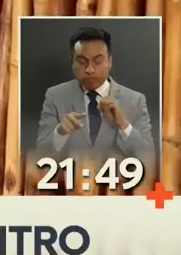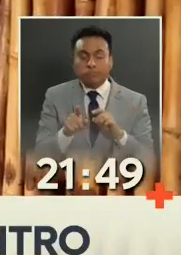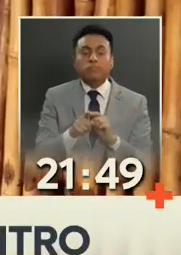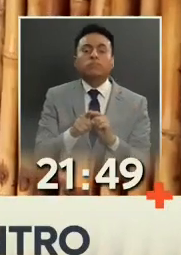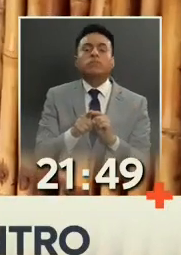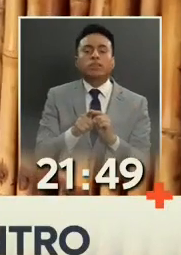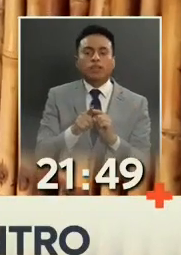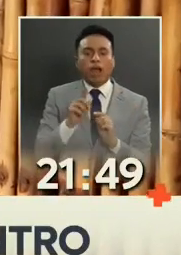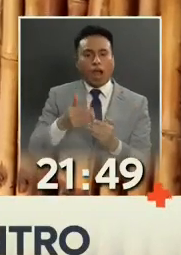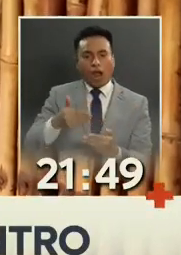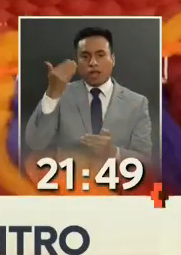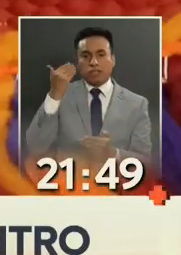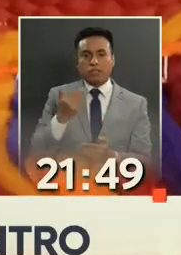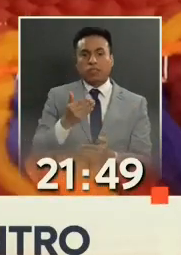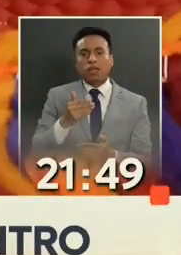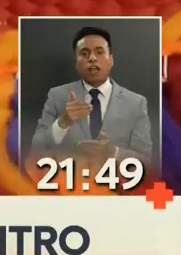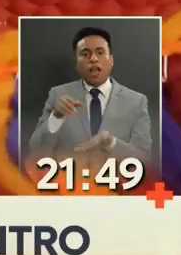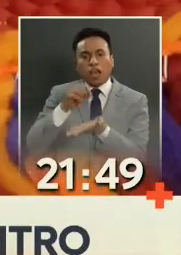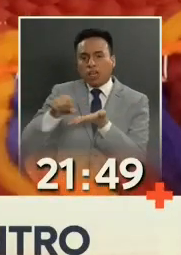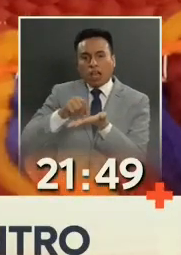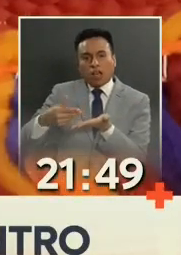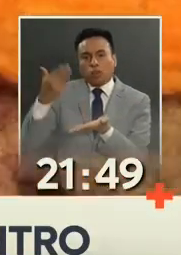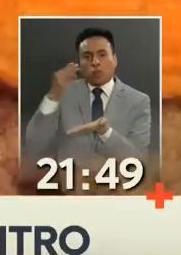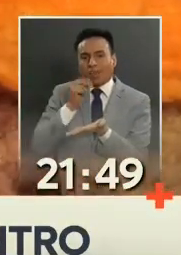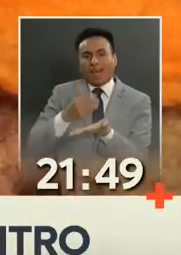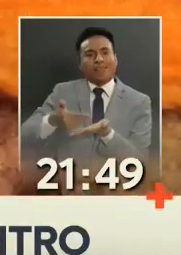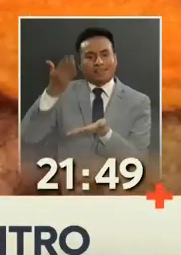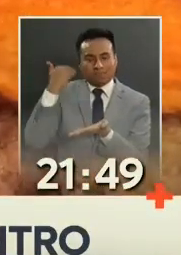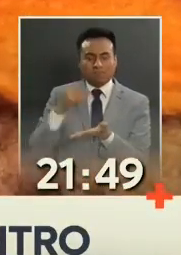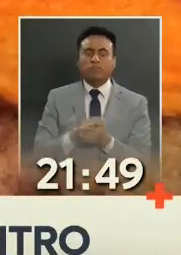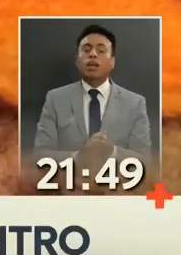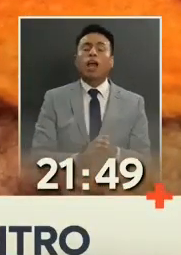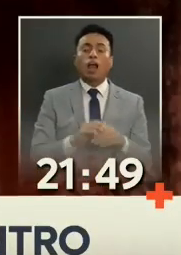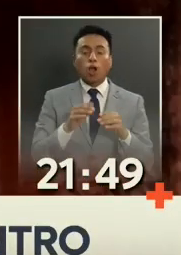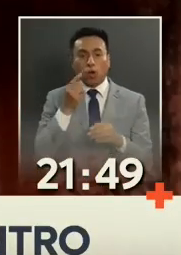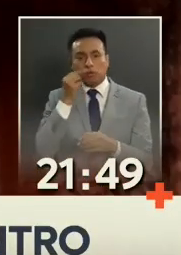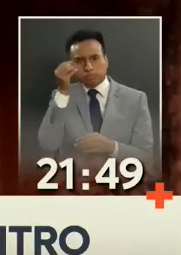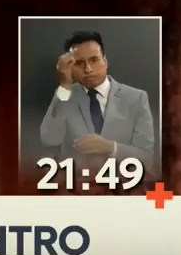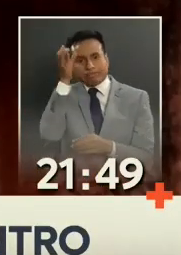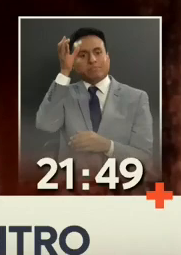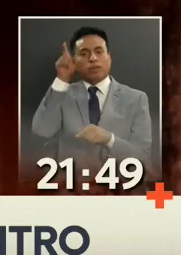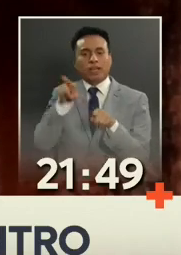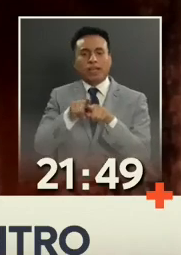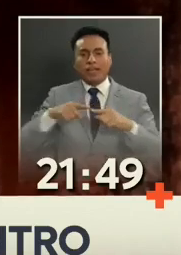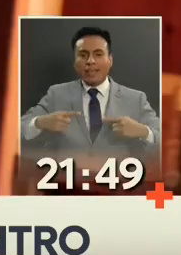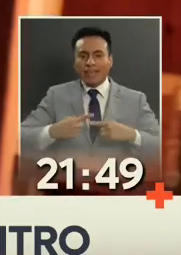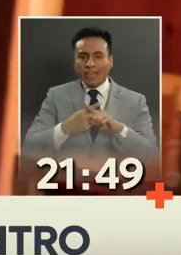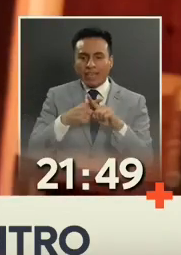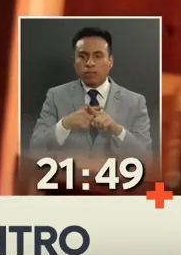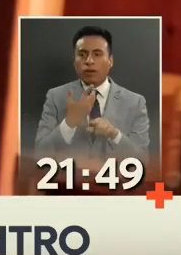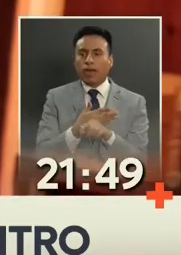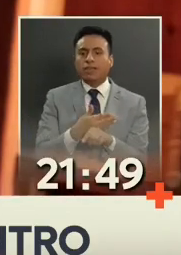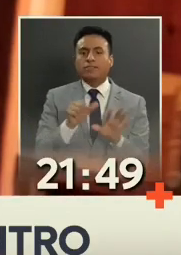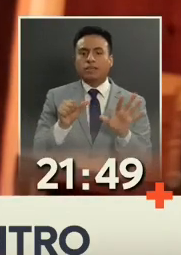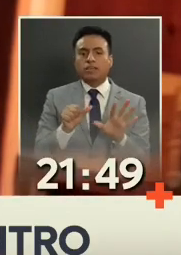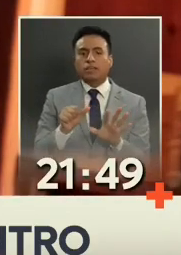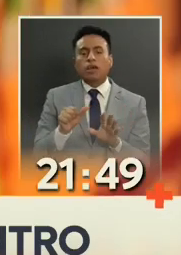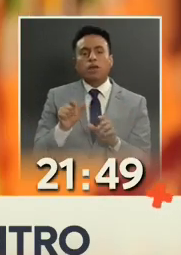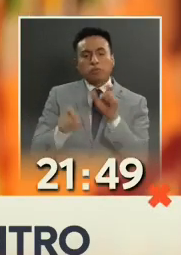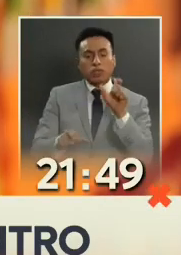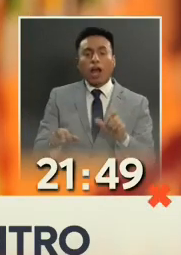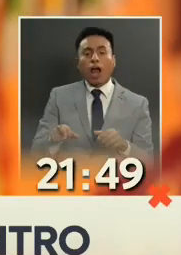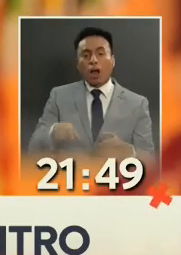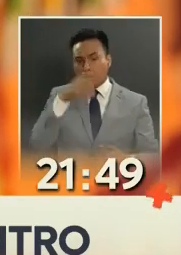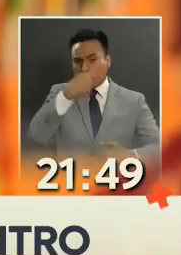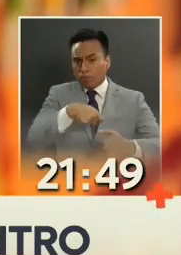antes no era una lengua escrita. Y ese conocimiento es el que traspasa también en sus tejidos. Ella y 6 mapuche comercializan